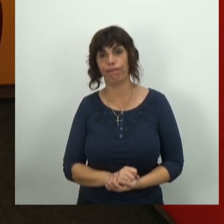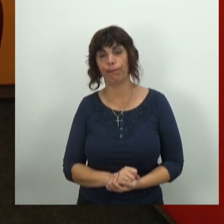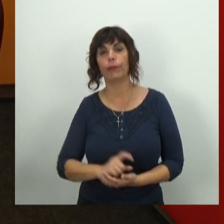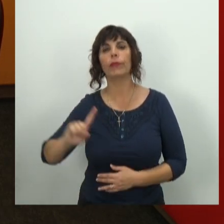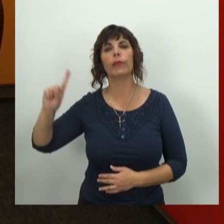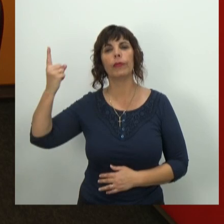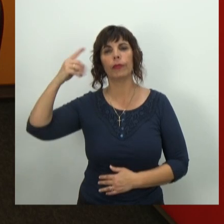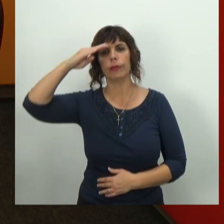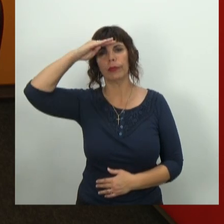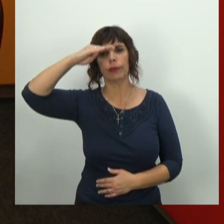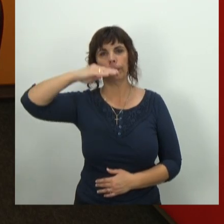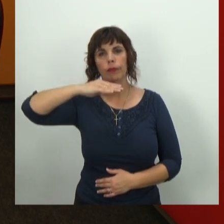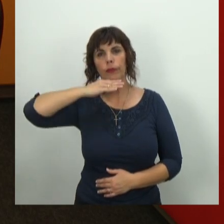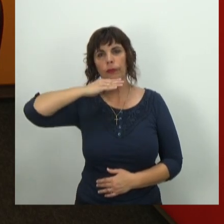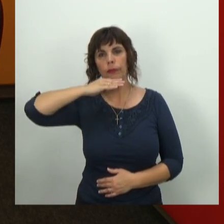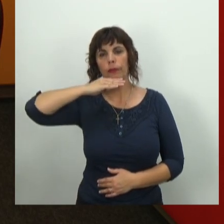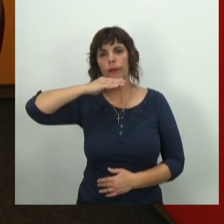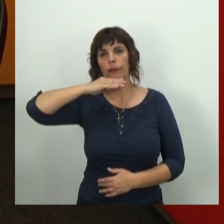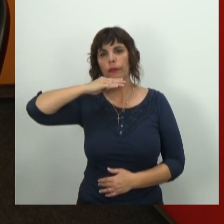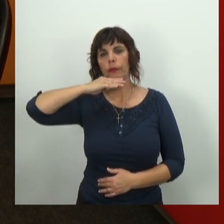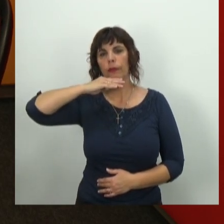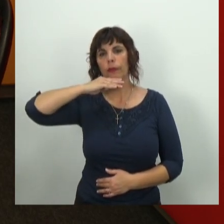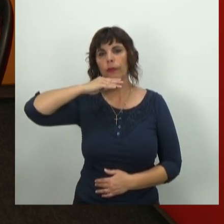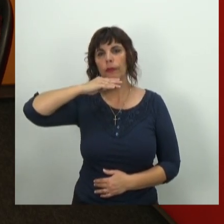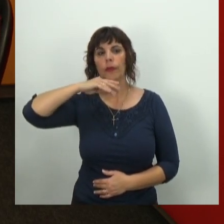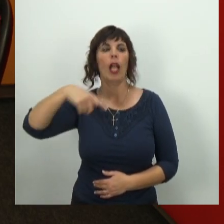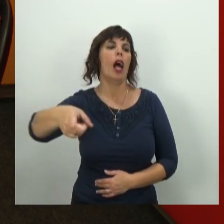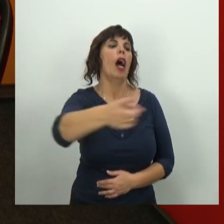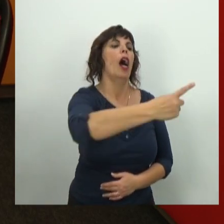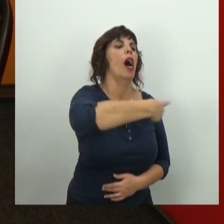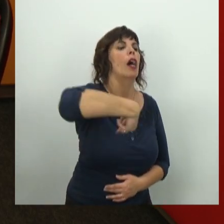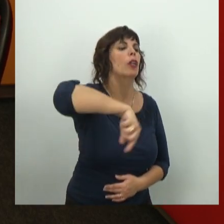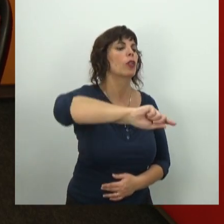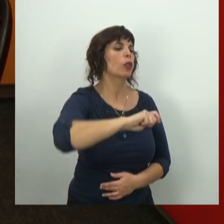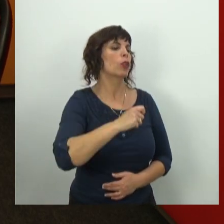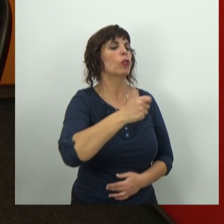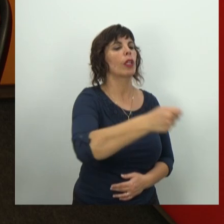Dios el Padre, Él nos ha dado a nosotros